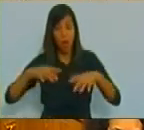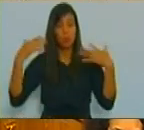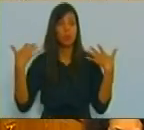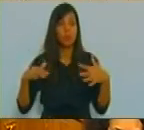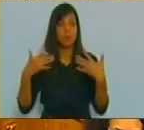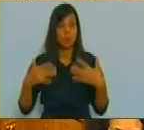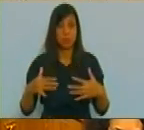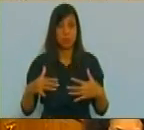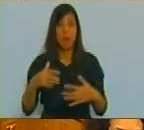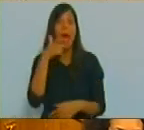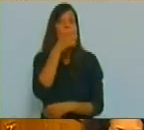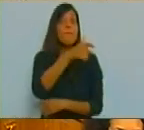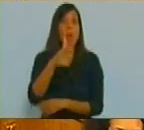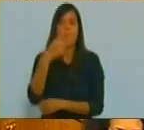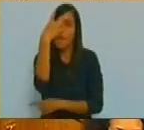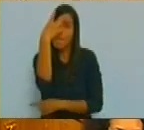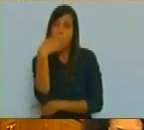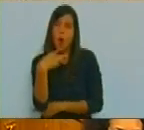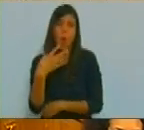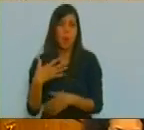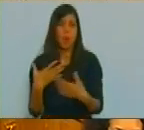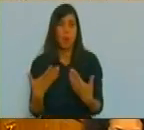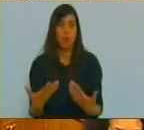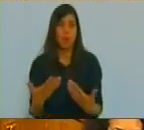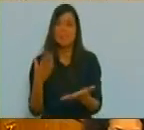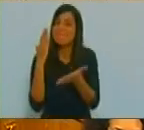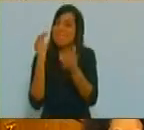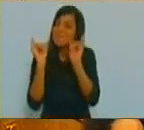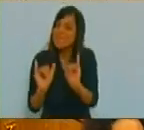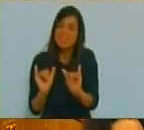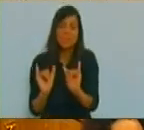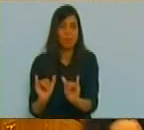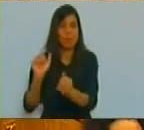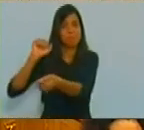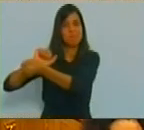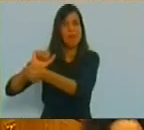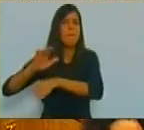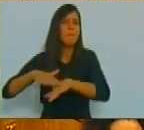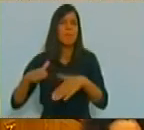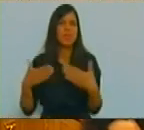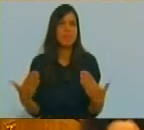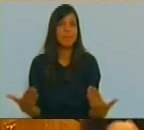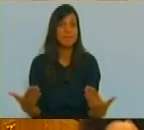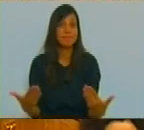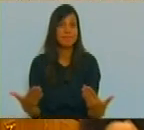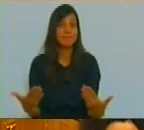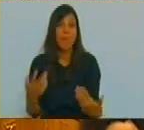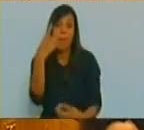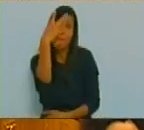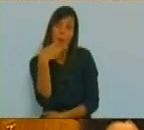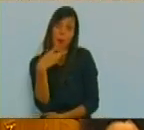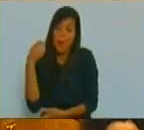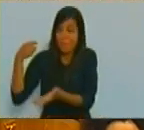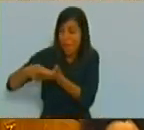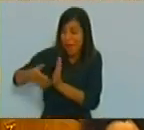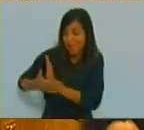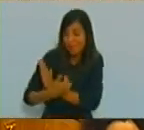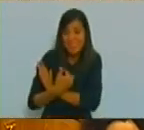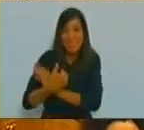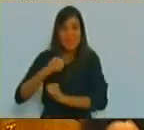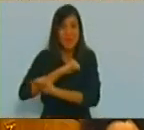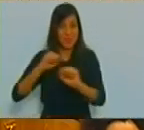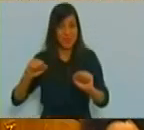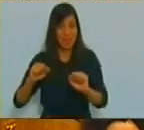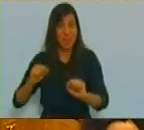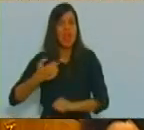nuestro pueblo pobre siendo privado libertad porque porque no tiene cómo pagar y